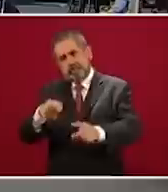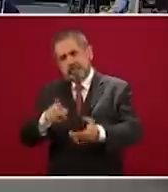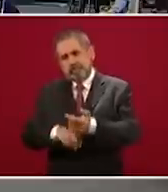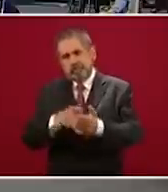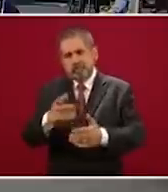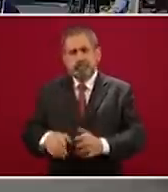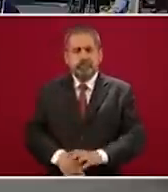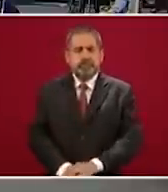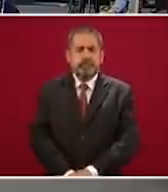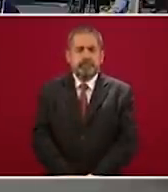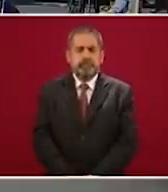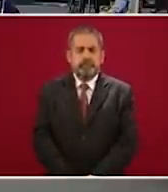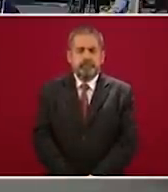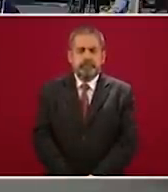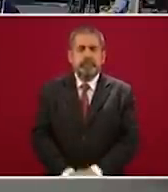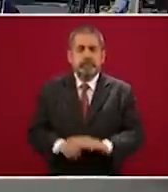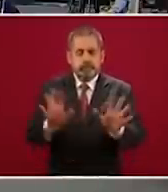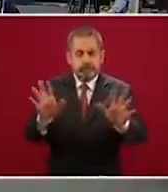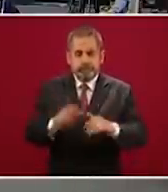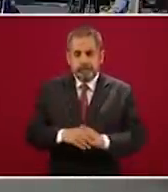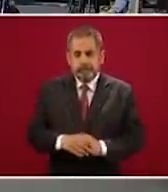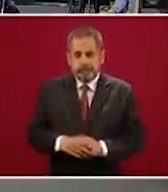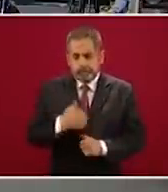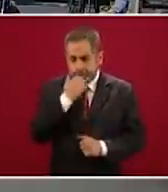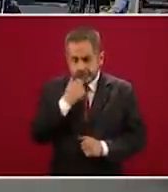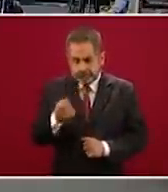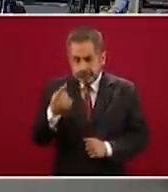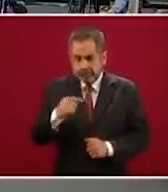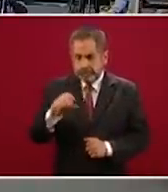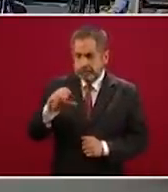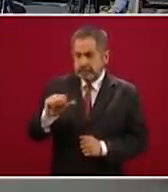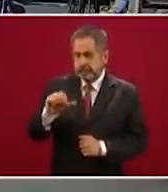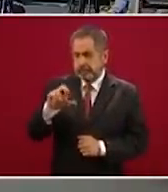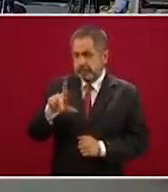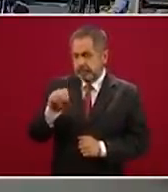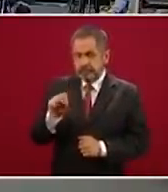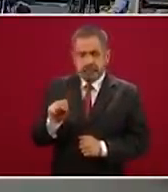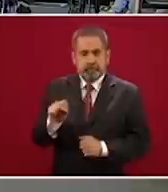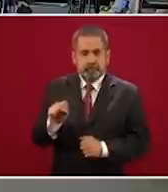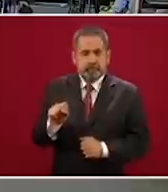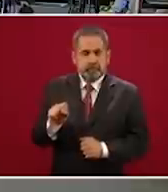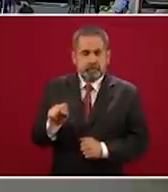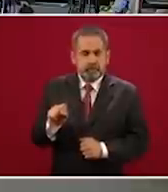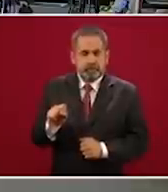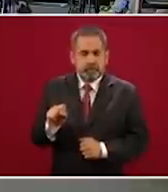se... Bueno, vamos con Carlos.